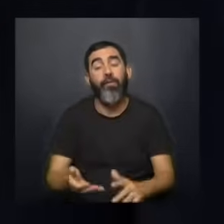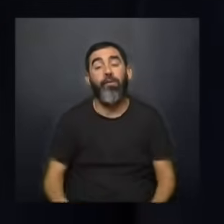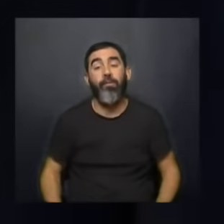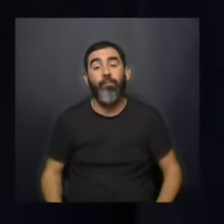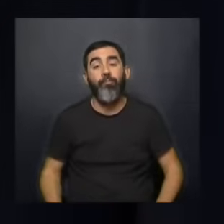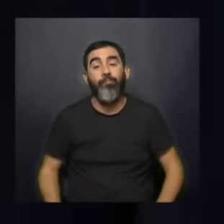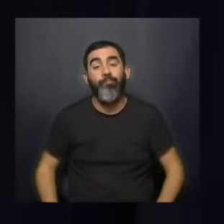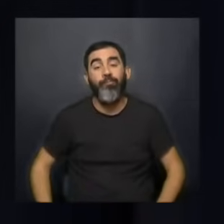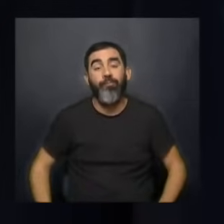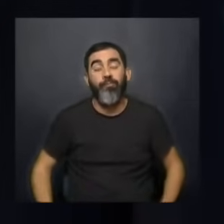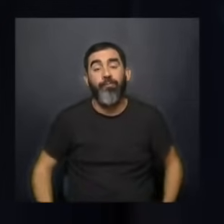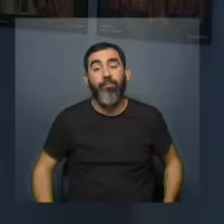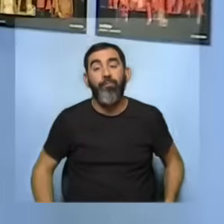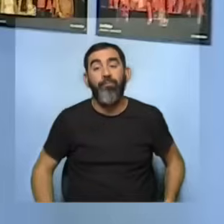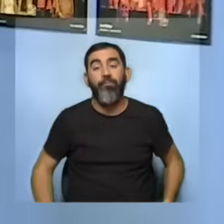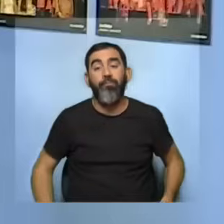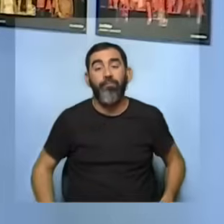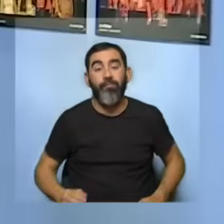Eduardo. ¿Cómo estás? Bienvenido.